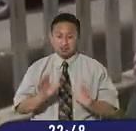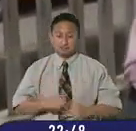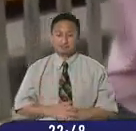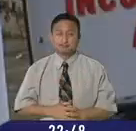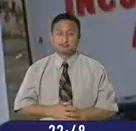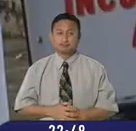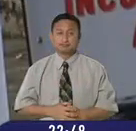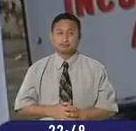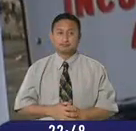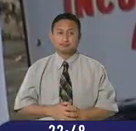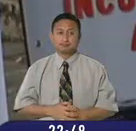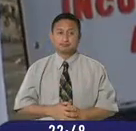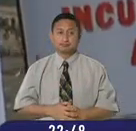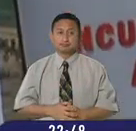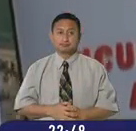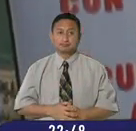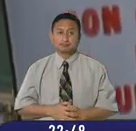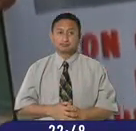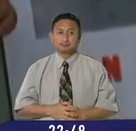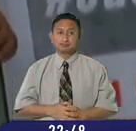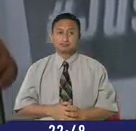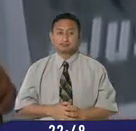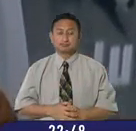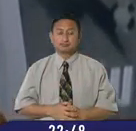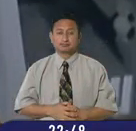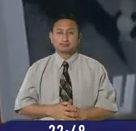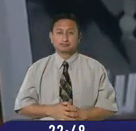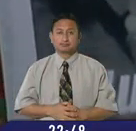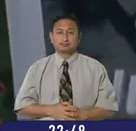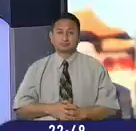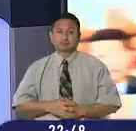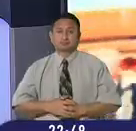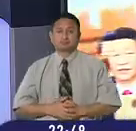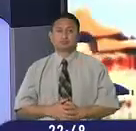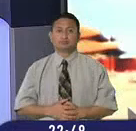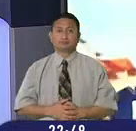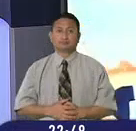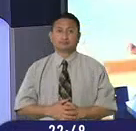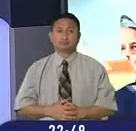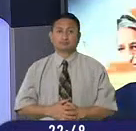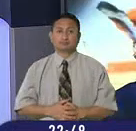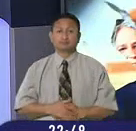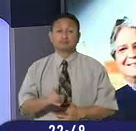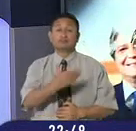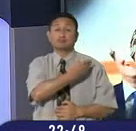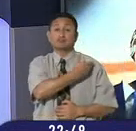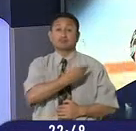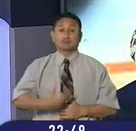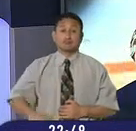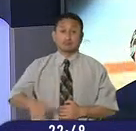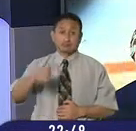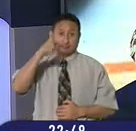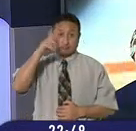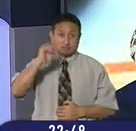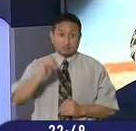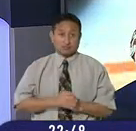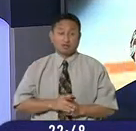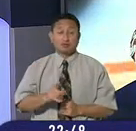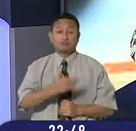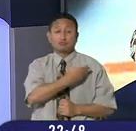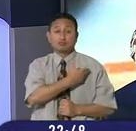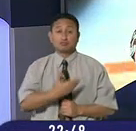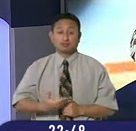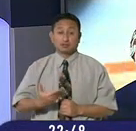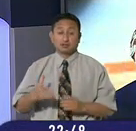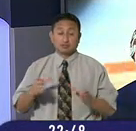cámara de Hilario Vera, informó Jorge Escobar. El presidente de la República, Guillermo Lasso, y su